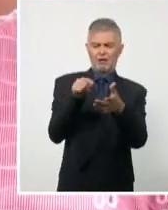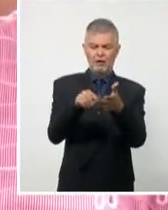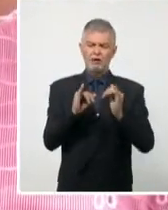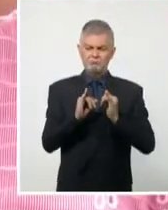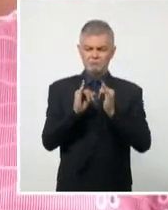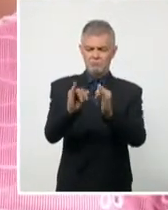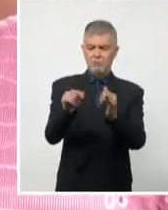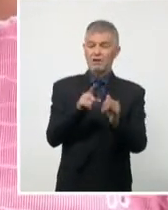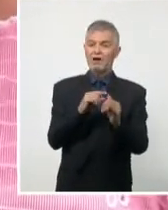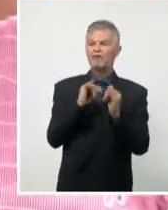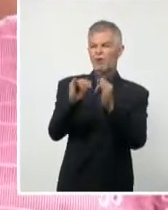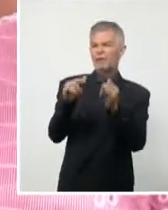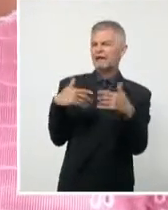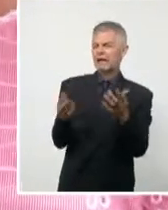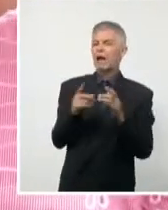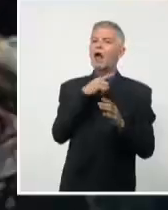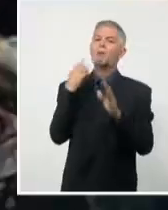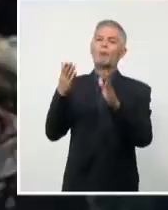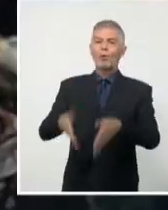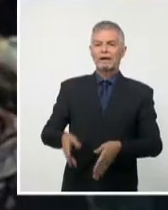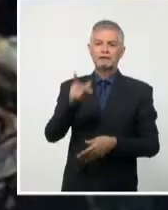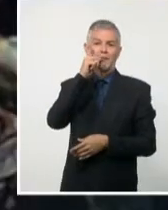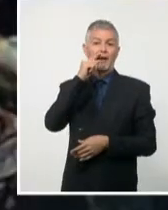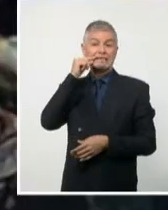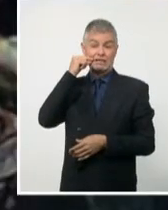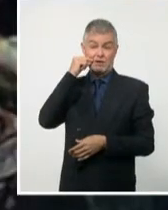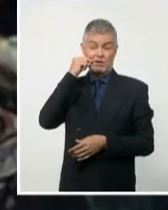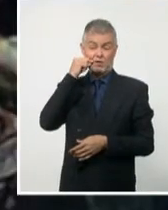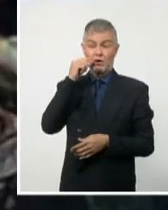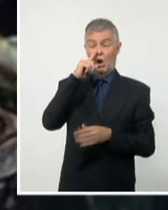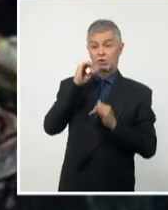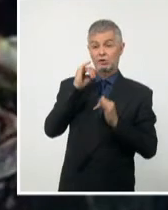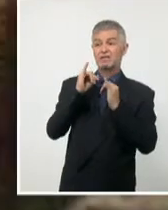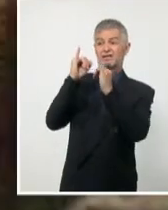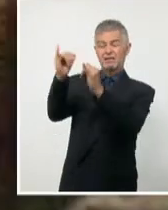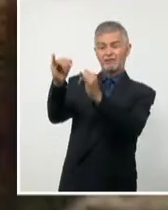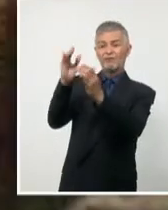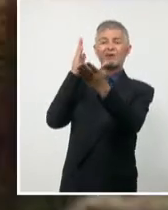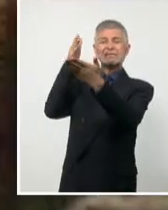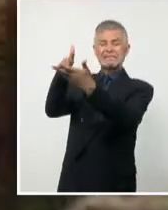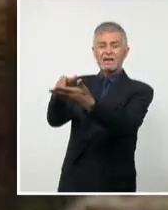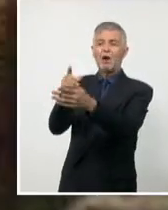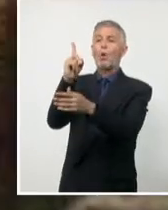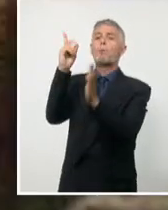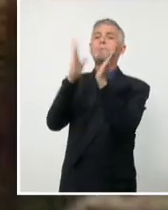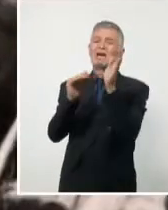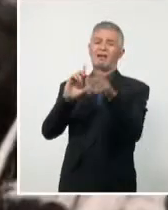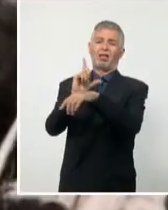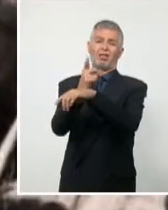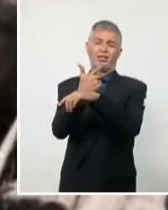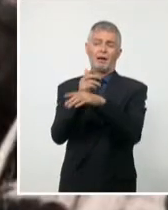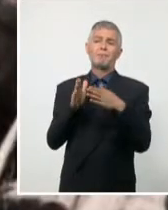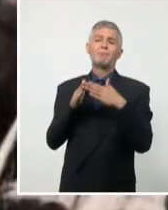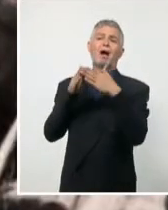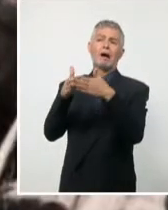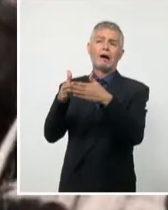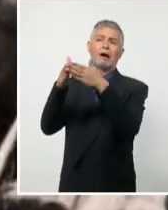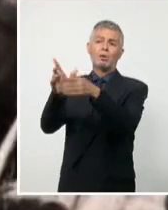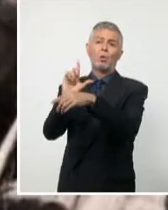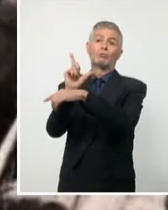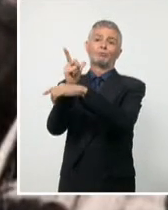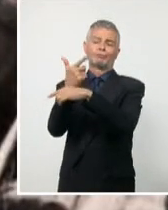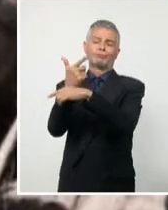la trágica muerte de Antonio Maceo. La noticia llega con un mes de retraso. Ha tenido que cruzar el Atlántico en barco. Maceo y las